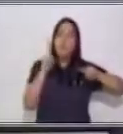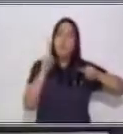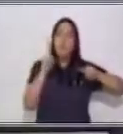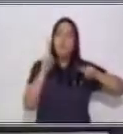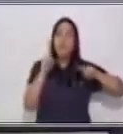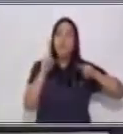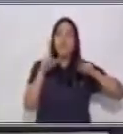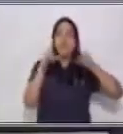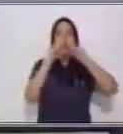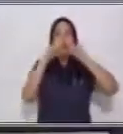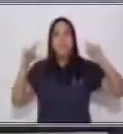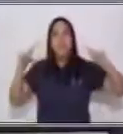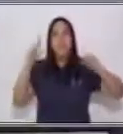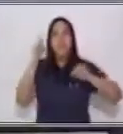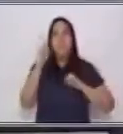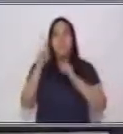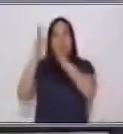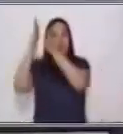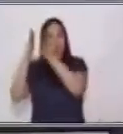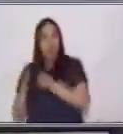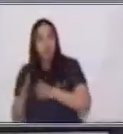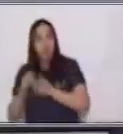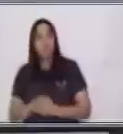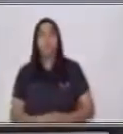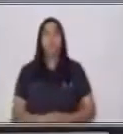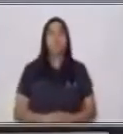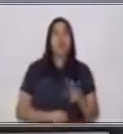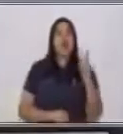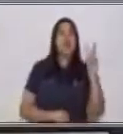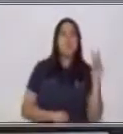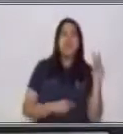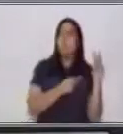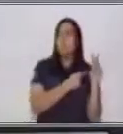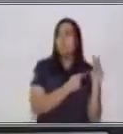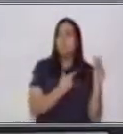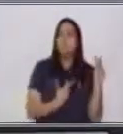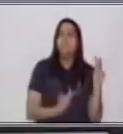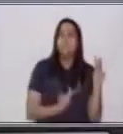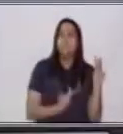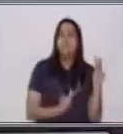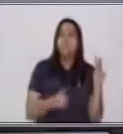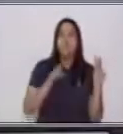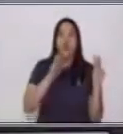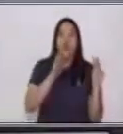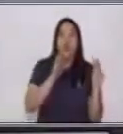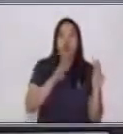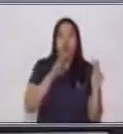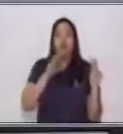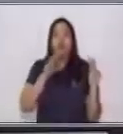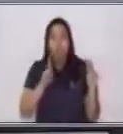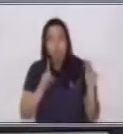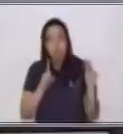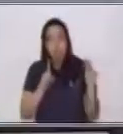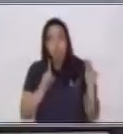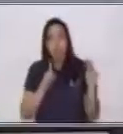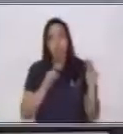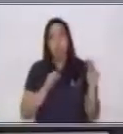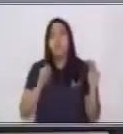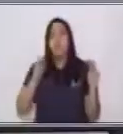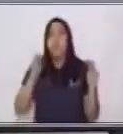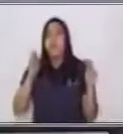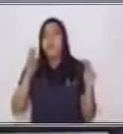inversa. Para encontrar los valores, porque estamos resolviendo un sistema de ecuaciones de 3×3, para encontrar los valores x, y y z,